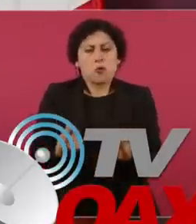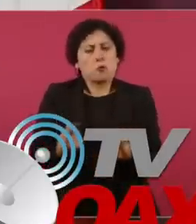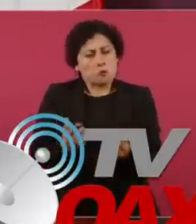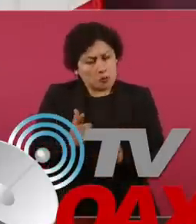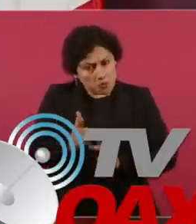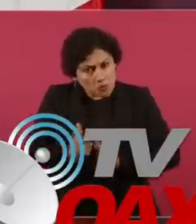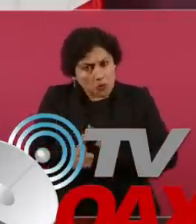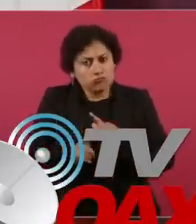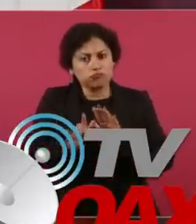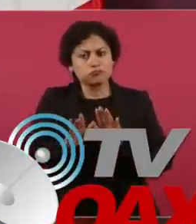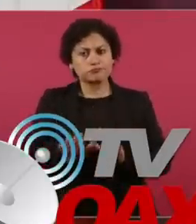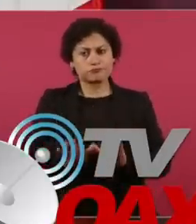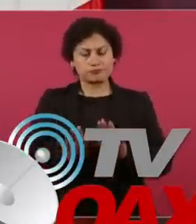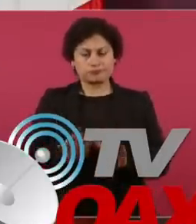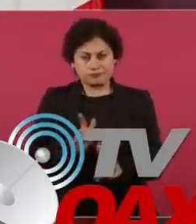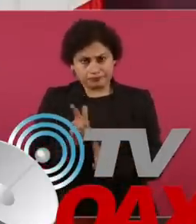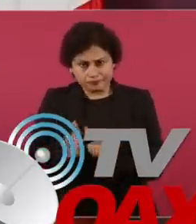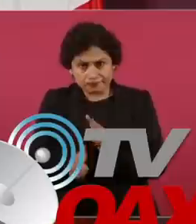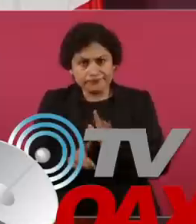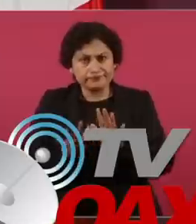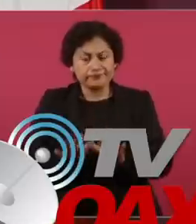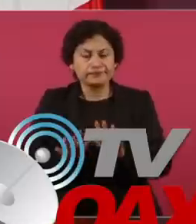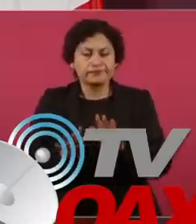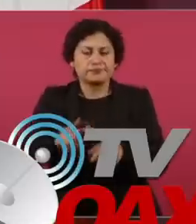despacio. Imagínense,